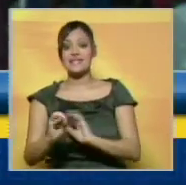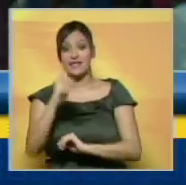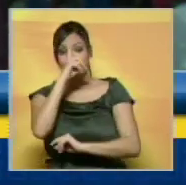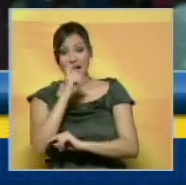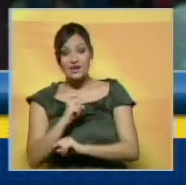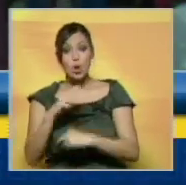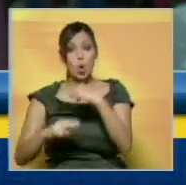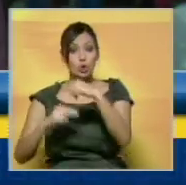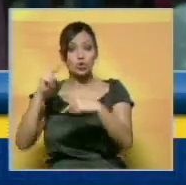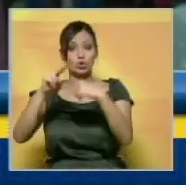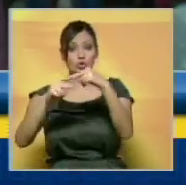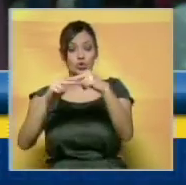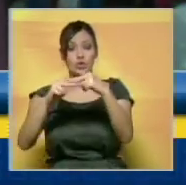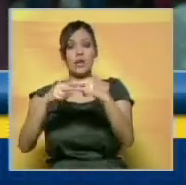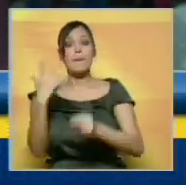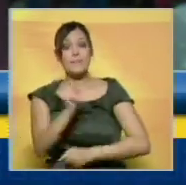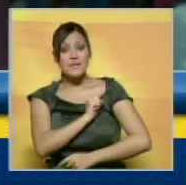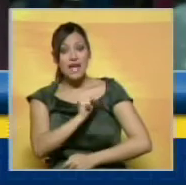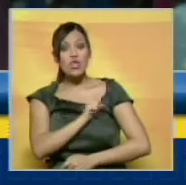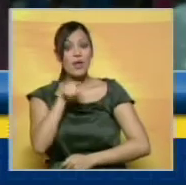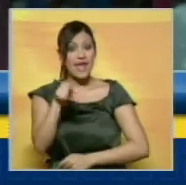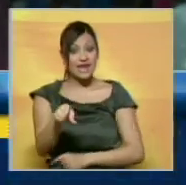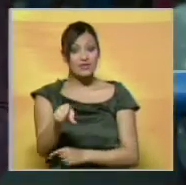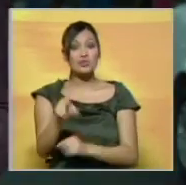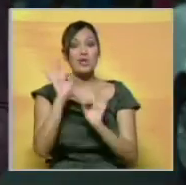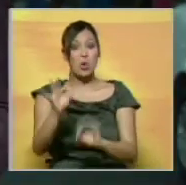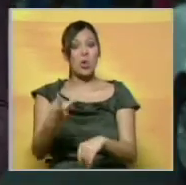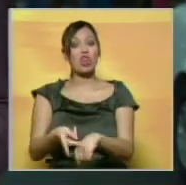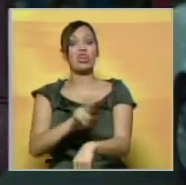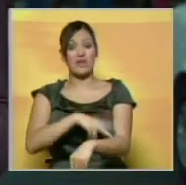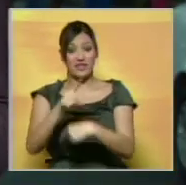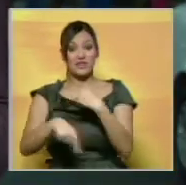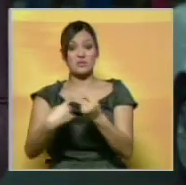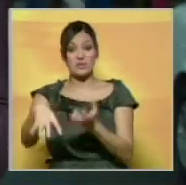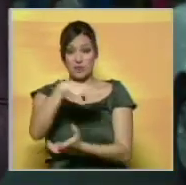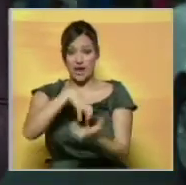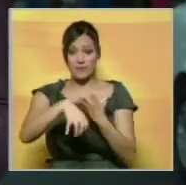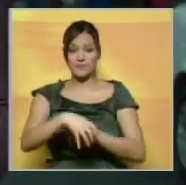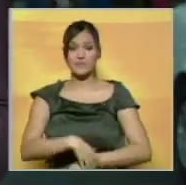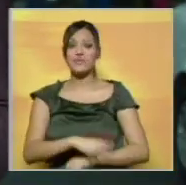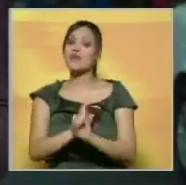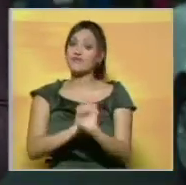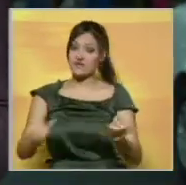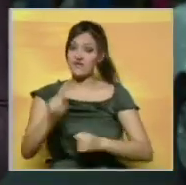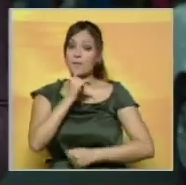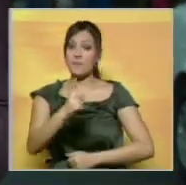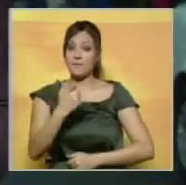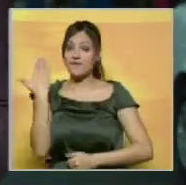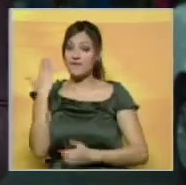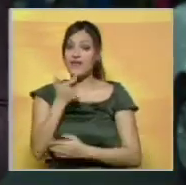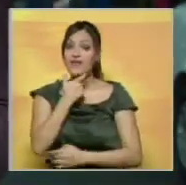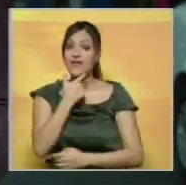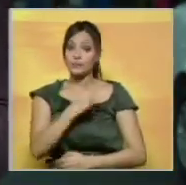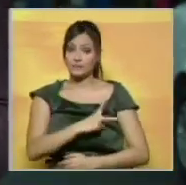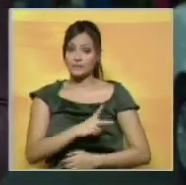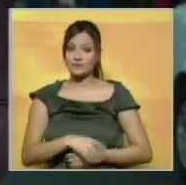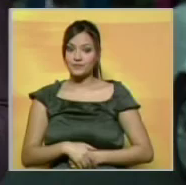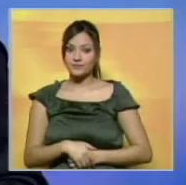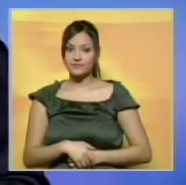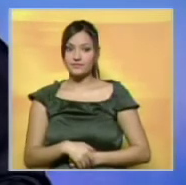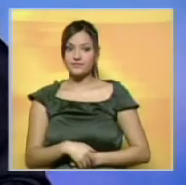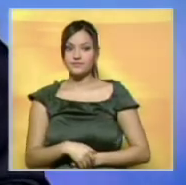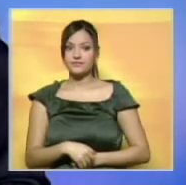de construido. Temen que la situación pase a mayores. Desde el municipio Acevedo del estado Miranda, Fernando Girón, Noticiero